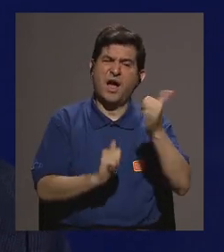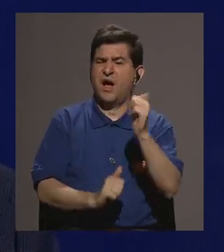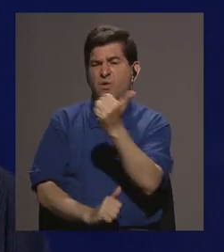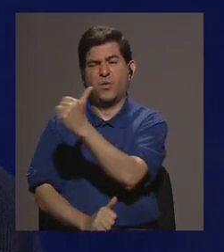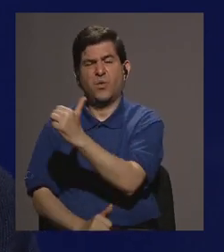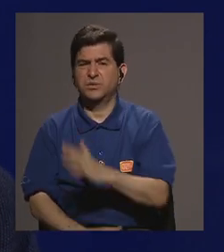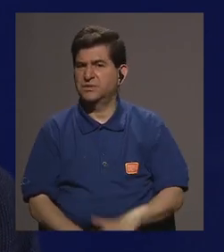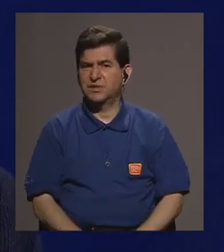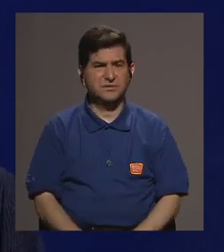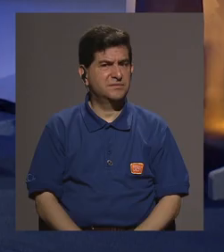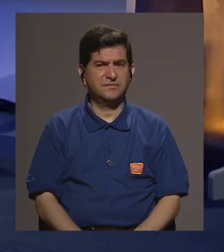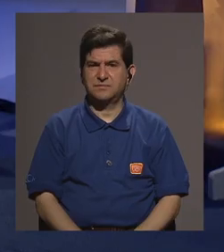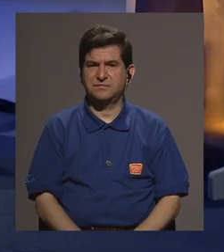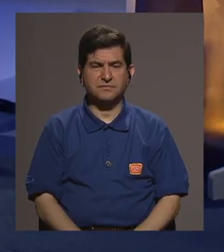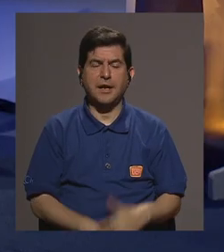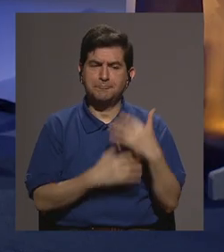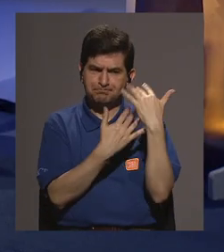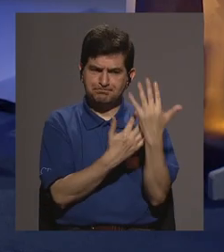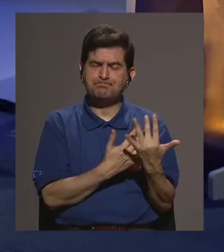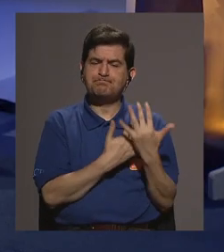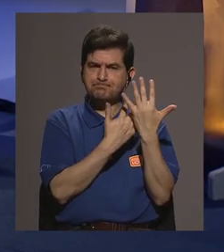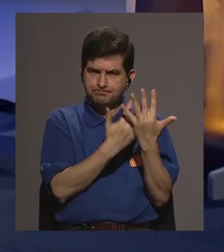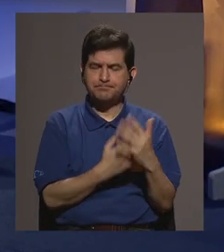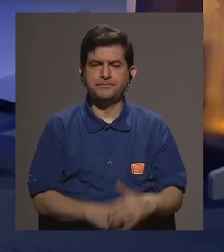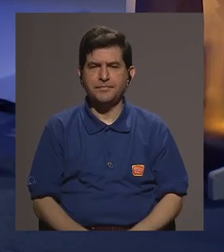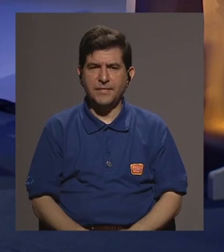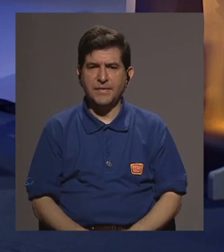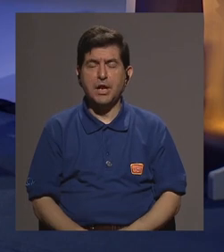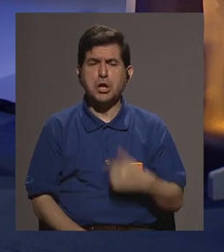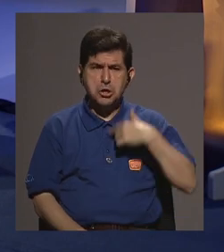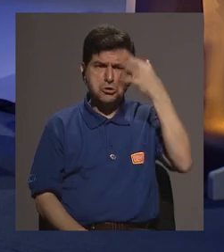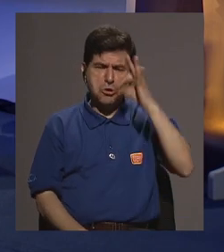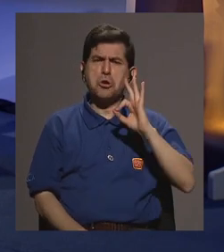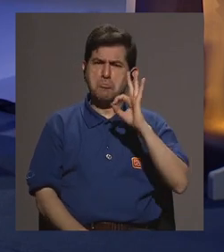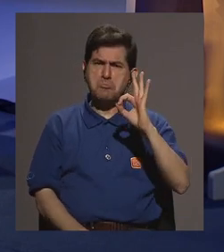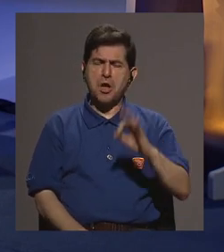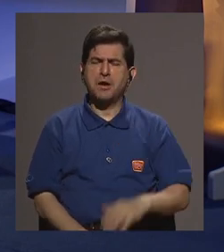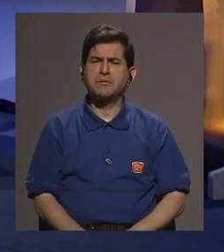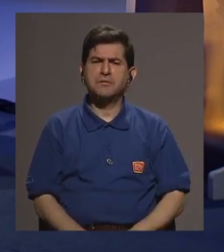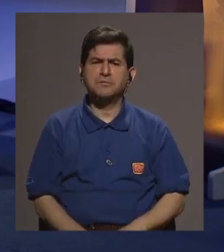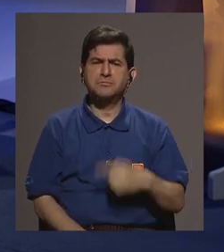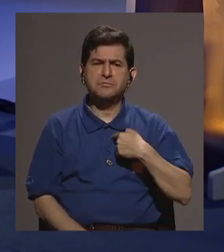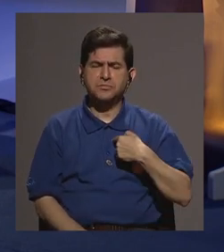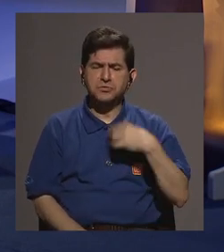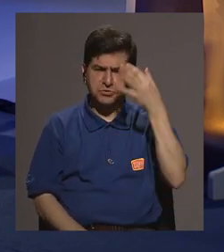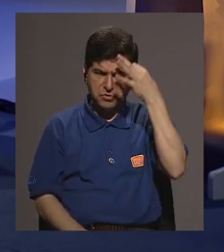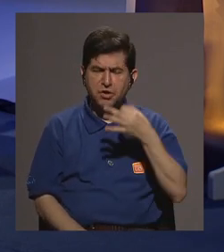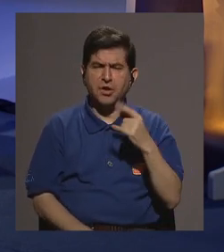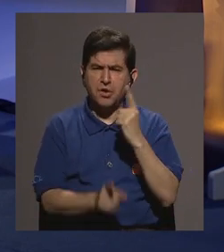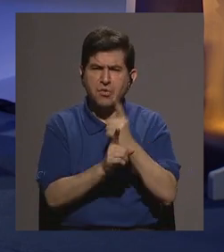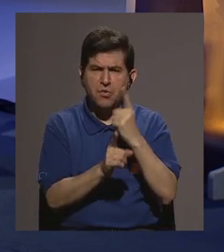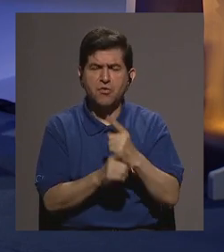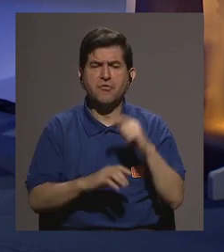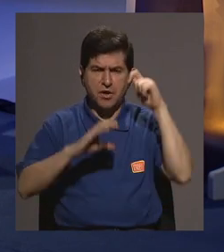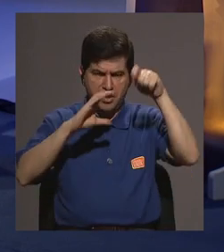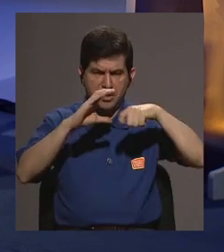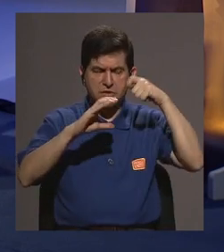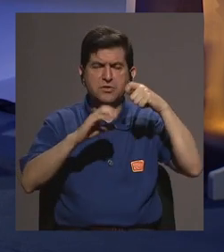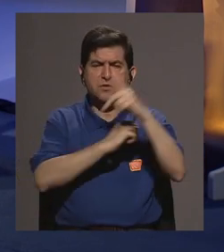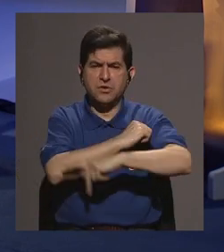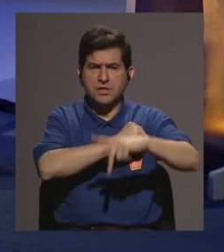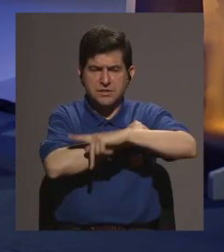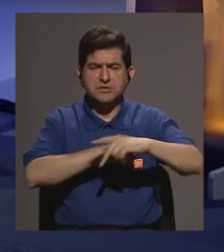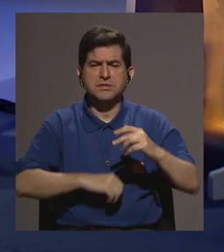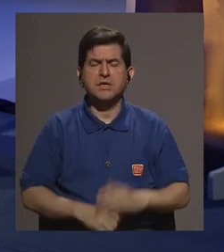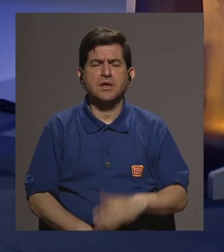vas a competir con otras películas entonces estaremos hagamos filita me parece muy bien me parece muy constructivo que se haga cine en este